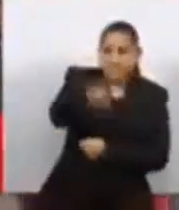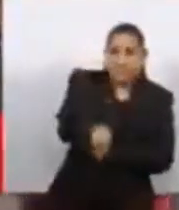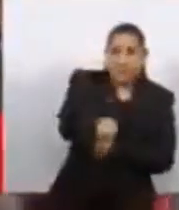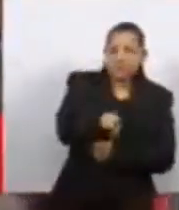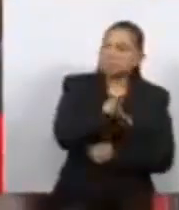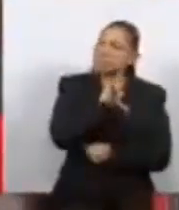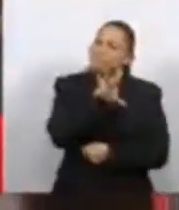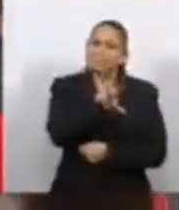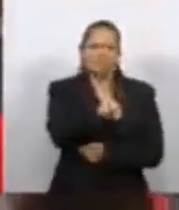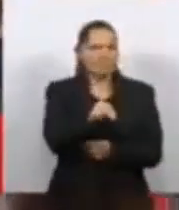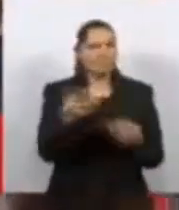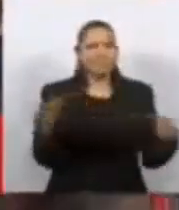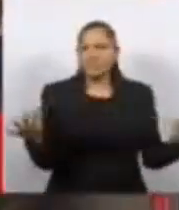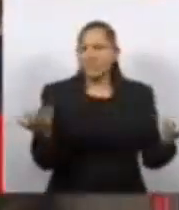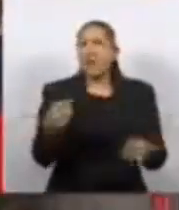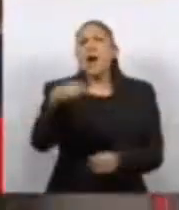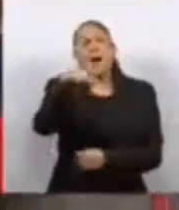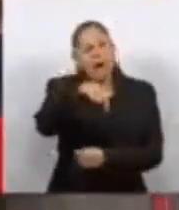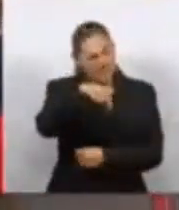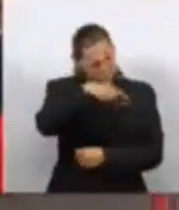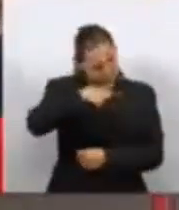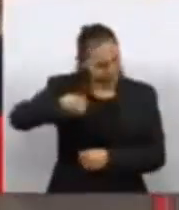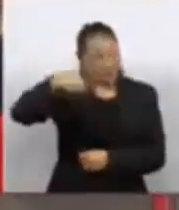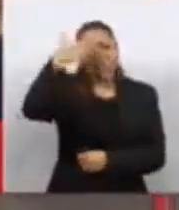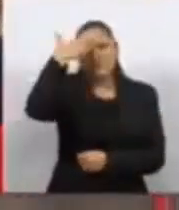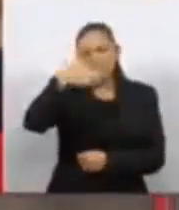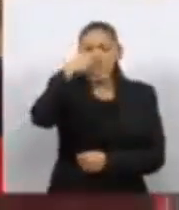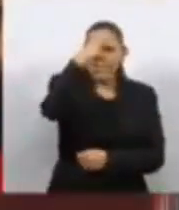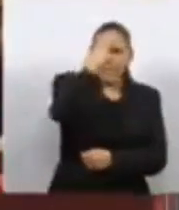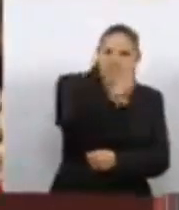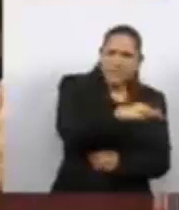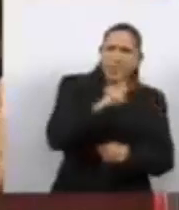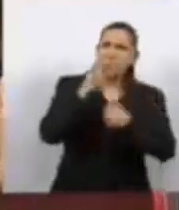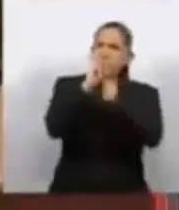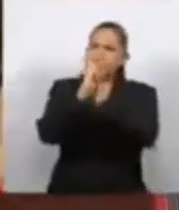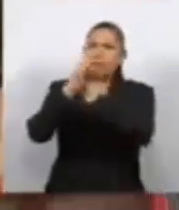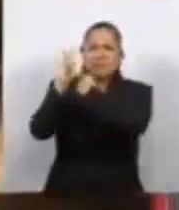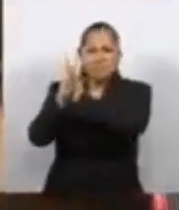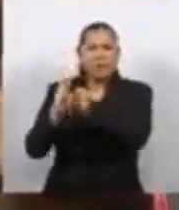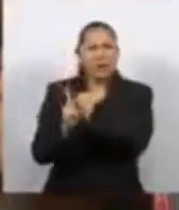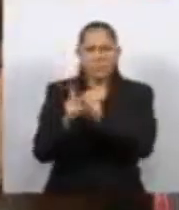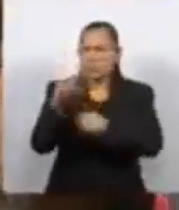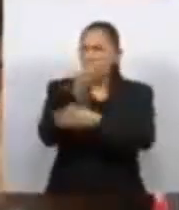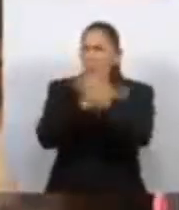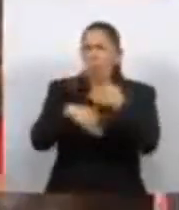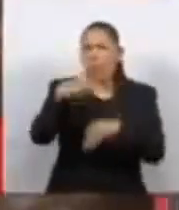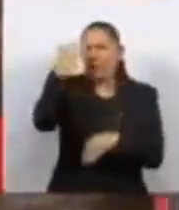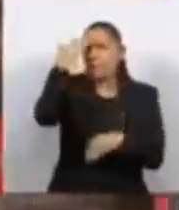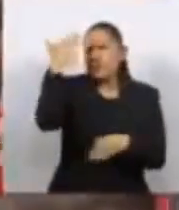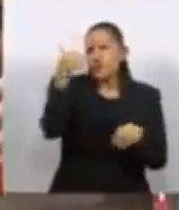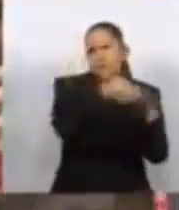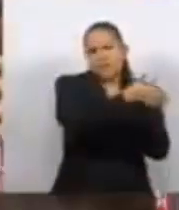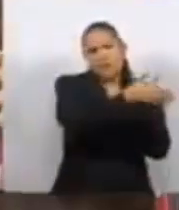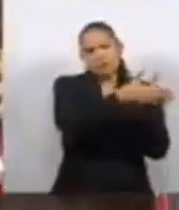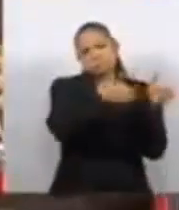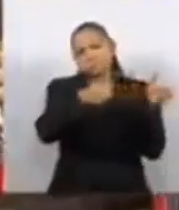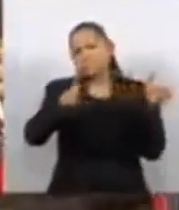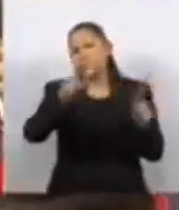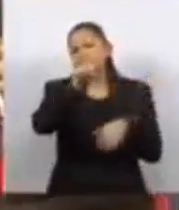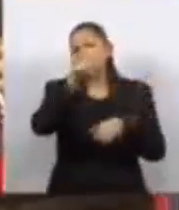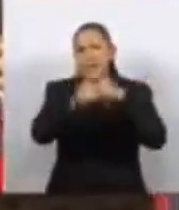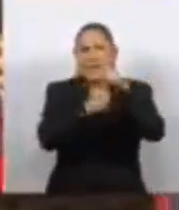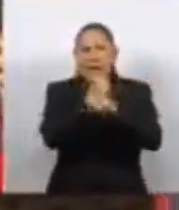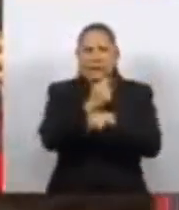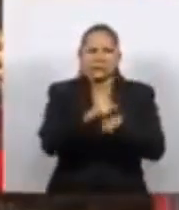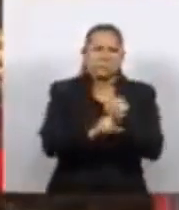mundo atraviesan por una crisis sumamente grave, la más grave del último siglo. Una crisis que